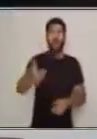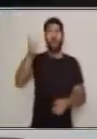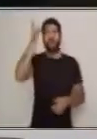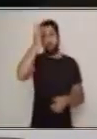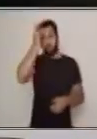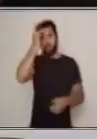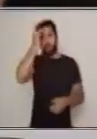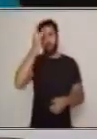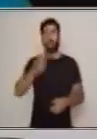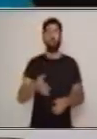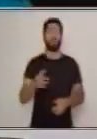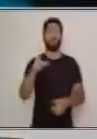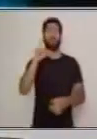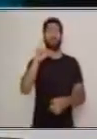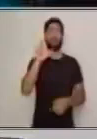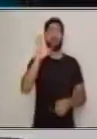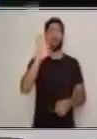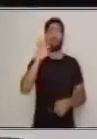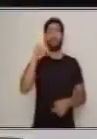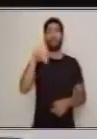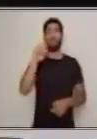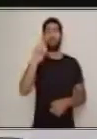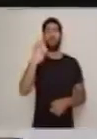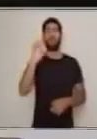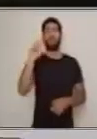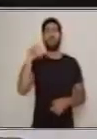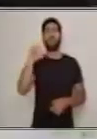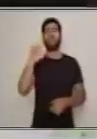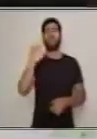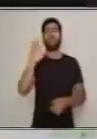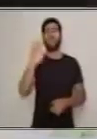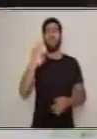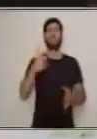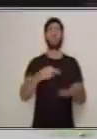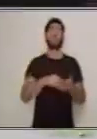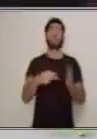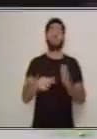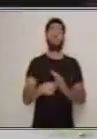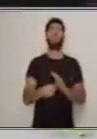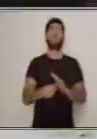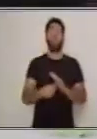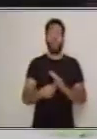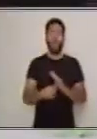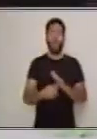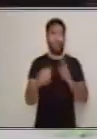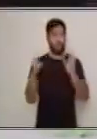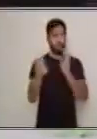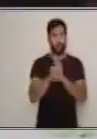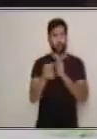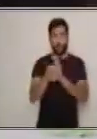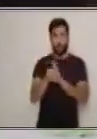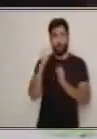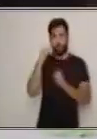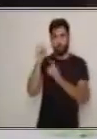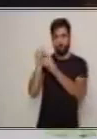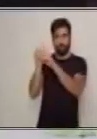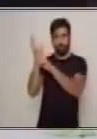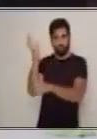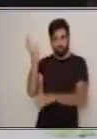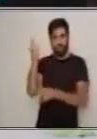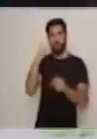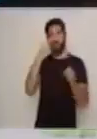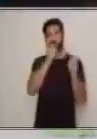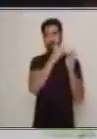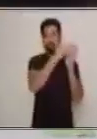es convencer? Con hechos demostrar que estas, por ejemplo, destrezas o lo que tú